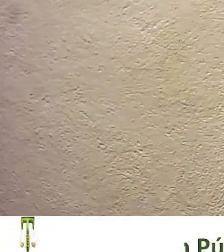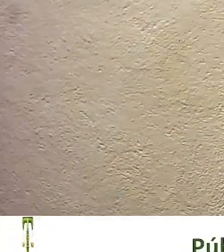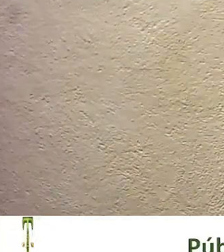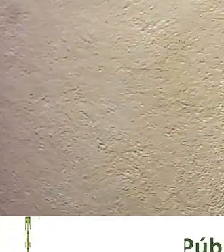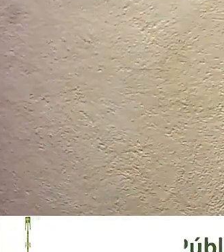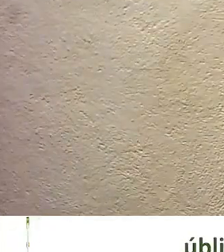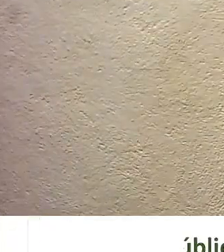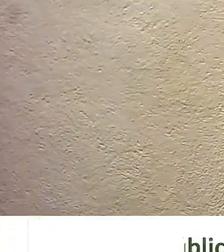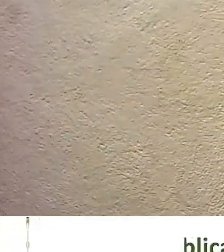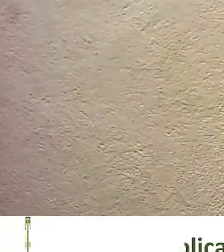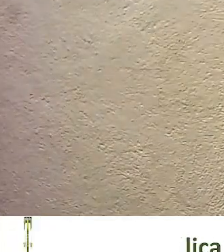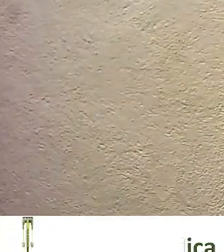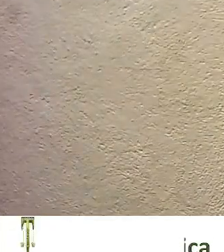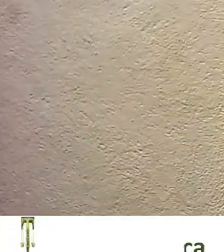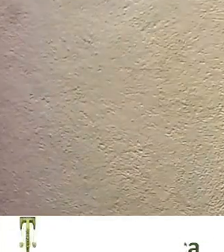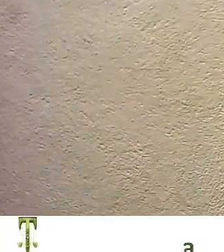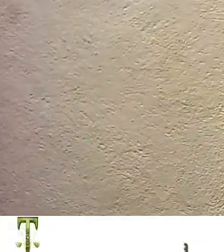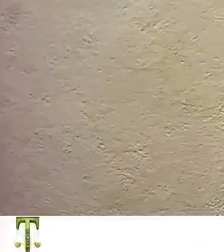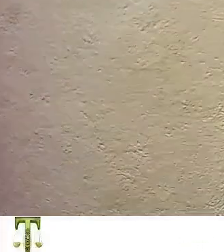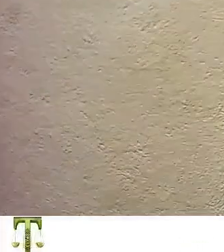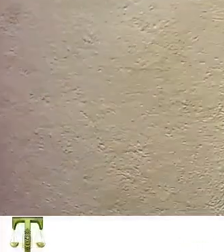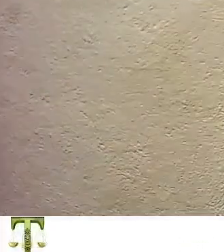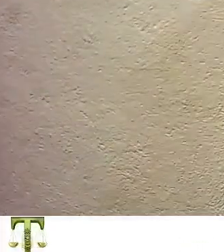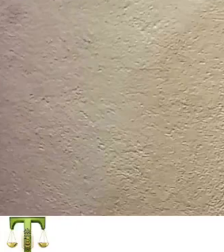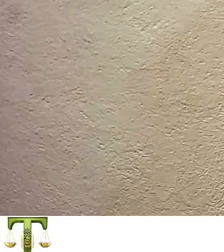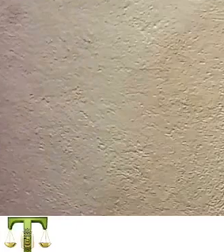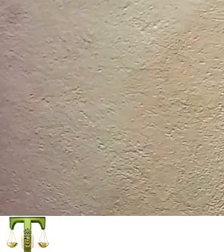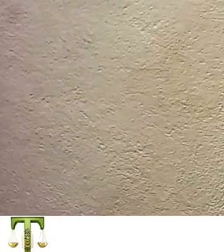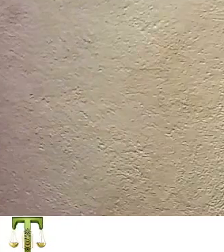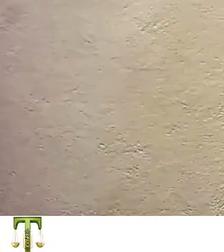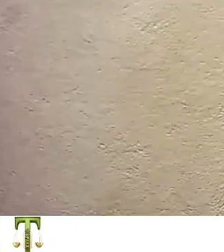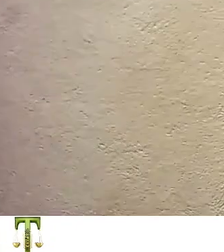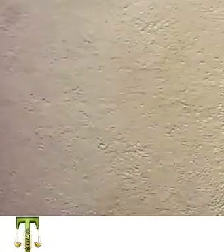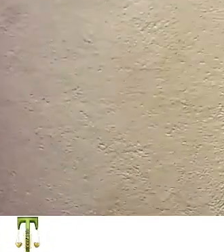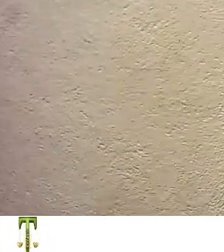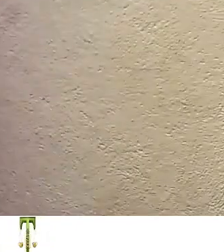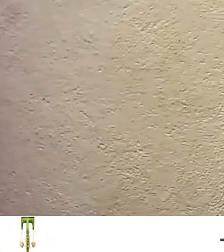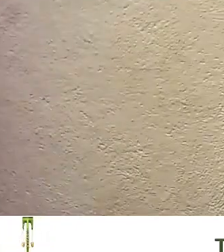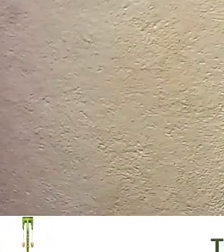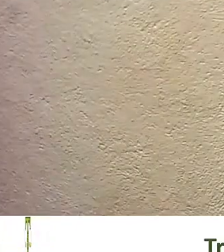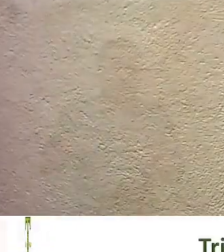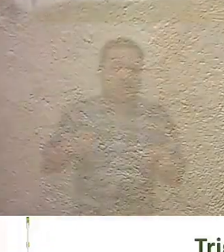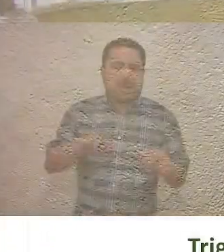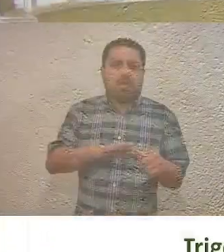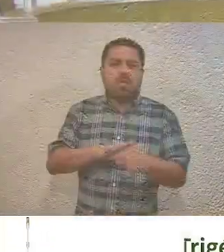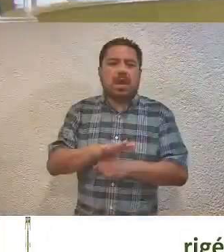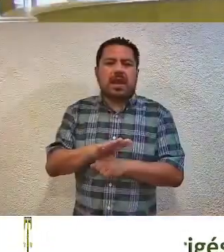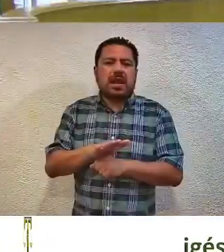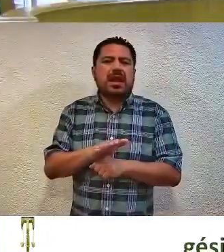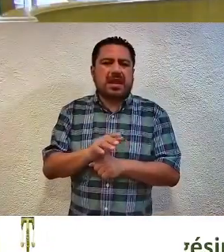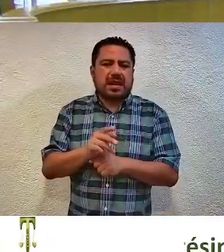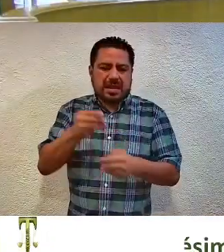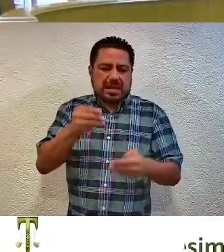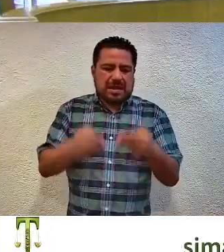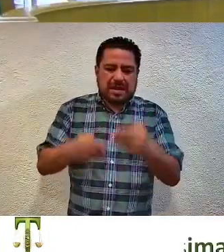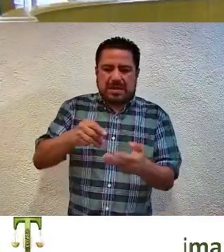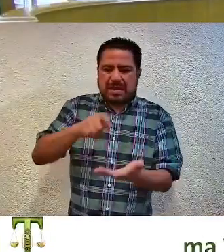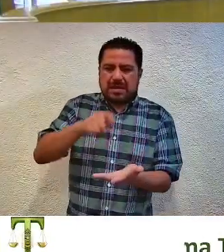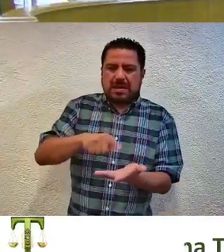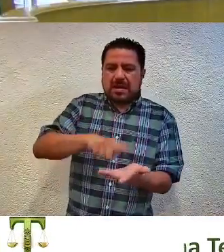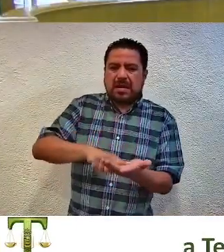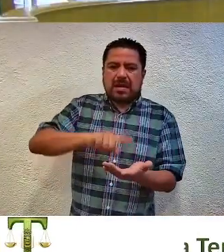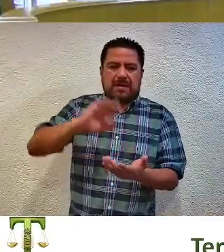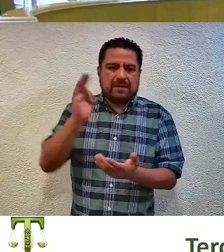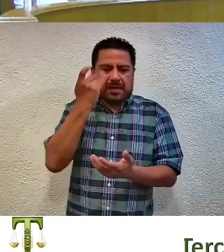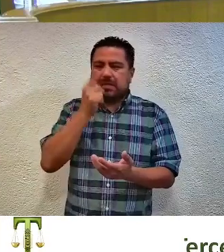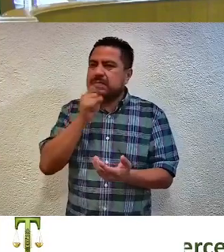para pronunciarse respecto a integrar el Consejo General del Instituto Nacional Electoral, las magistraturas del Tribunal Electoral del Poder Judicial de la